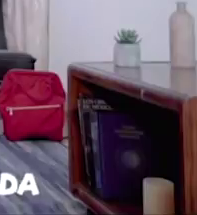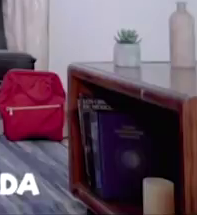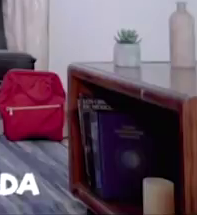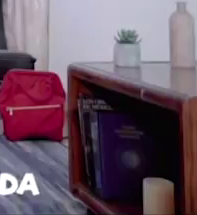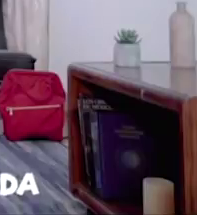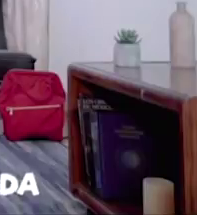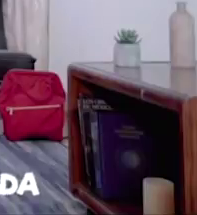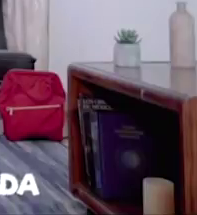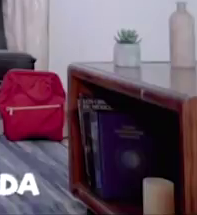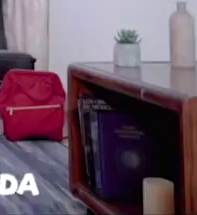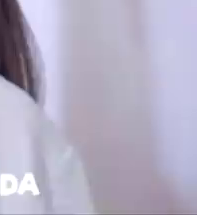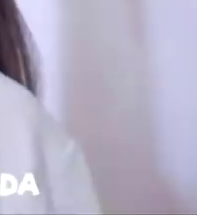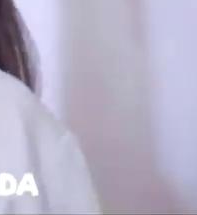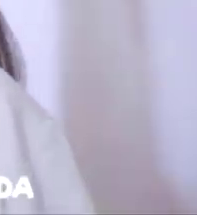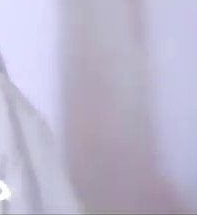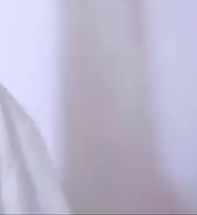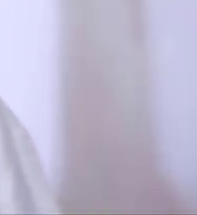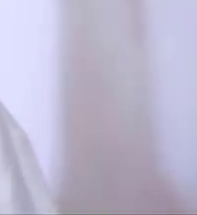¡Adiós!